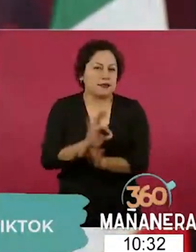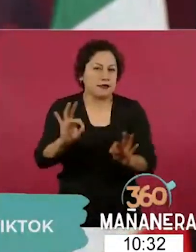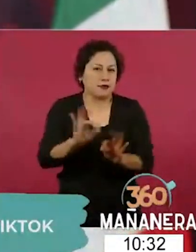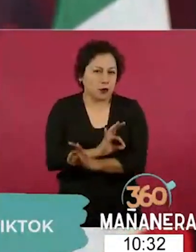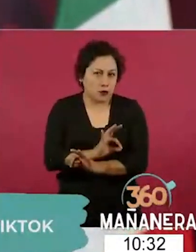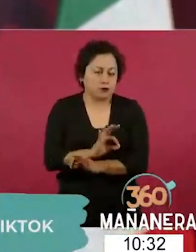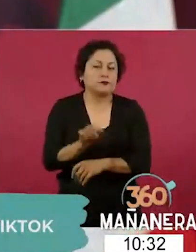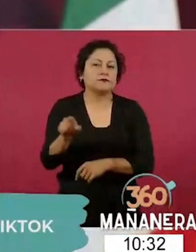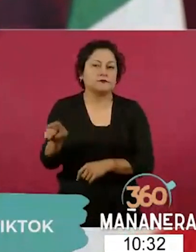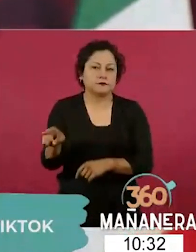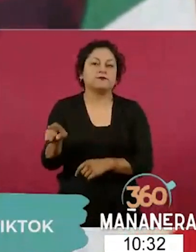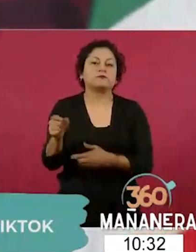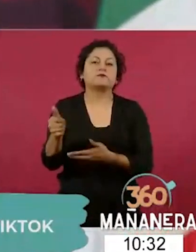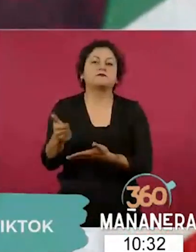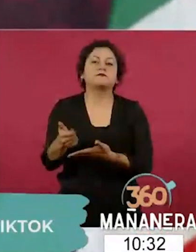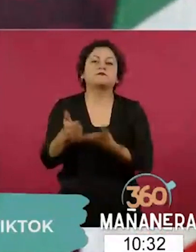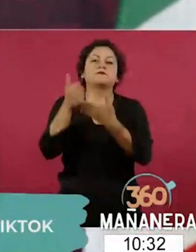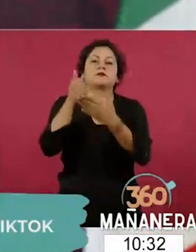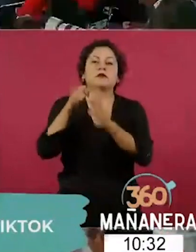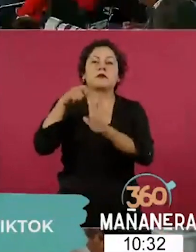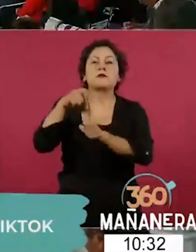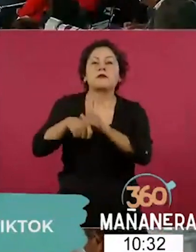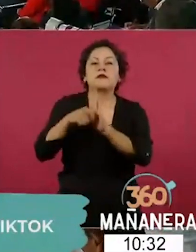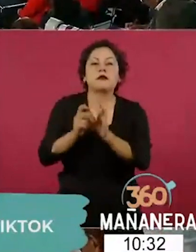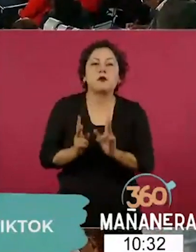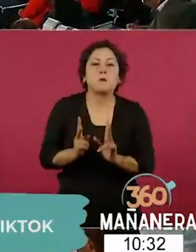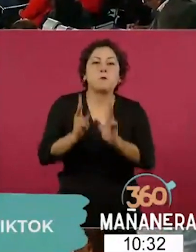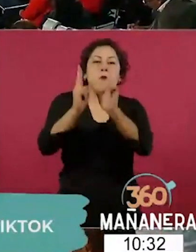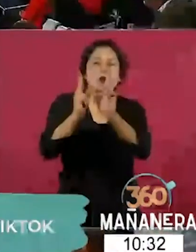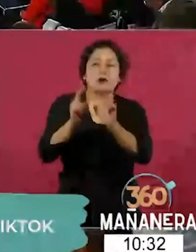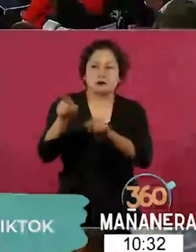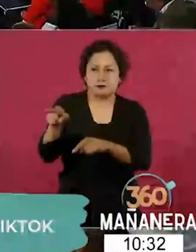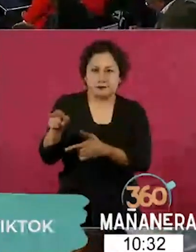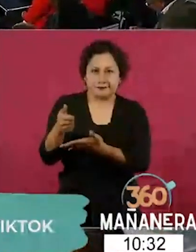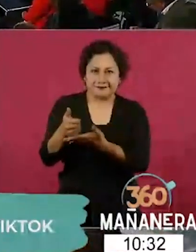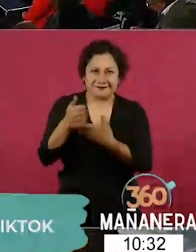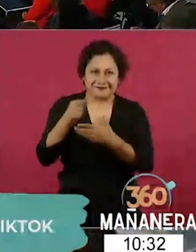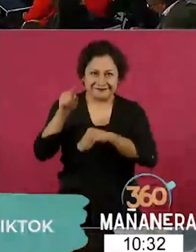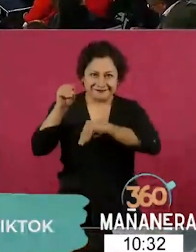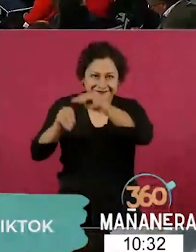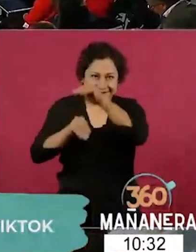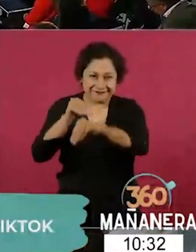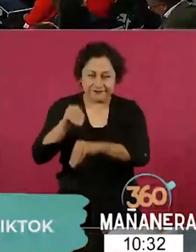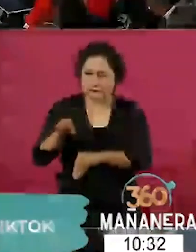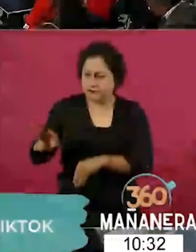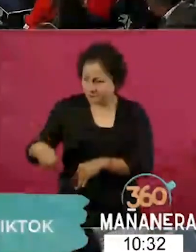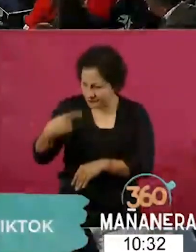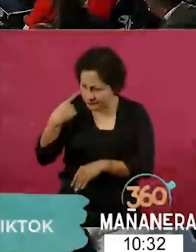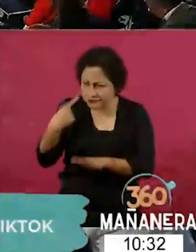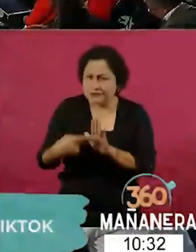un fragmento. ¿Por qué no lo pones? Del grito, un fragmento.